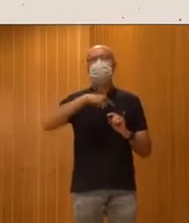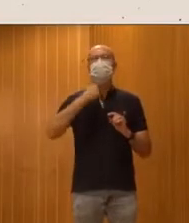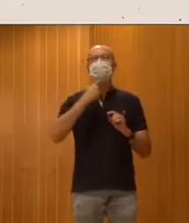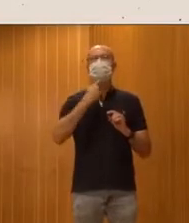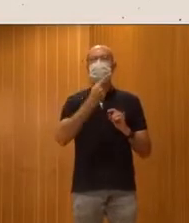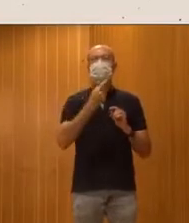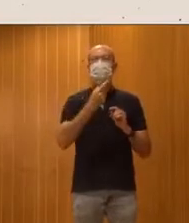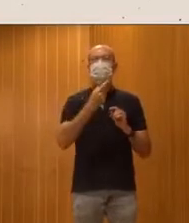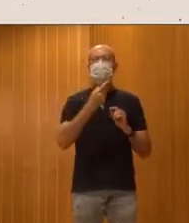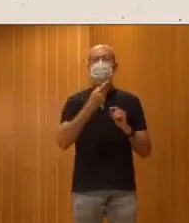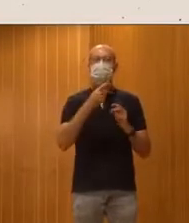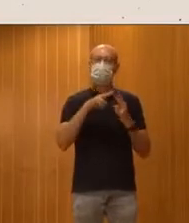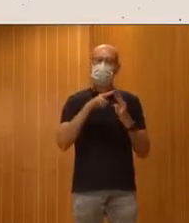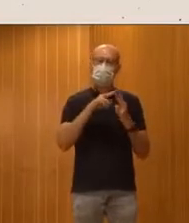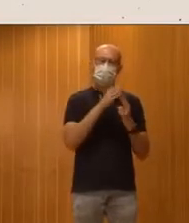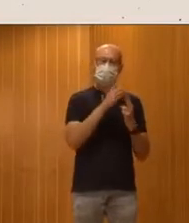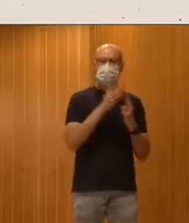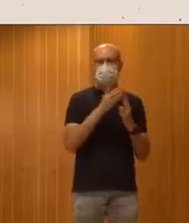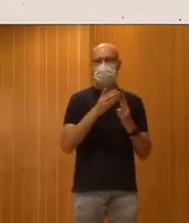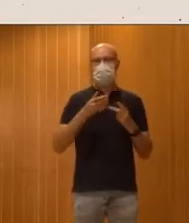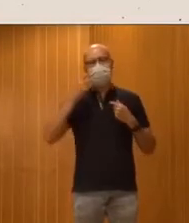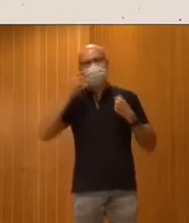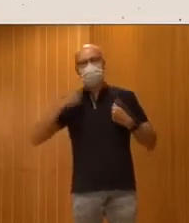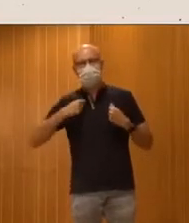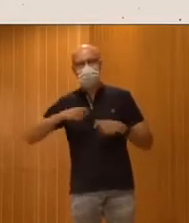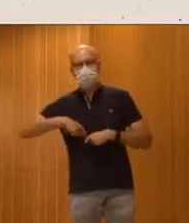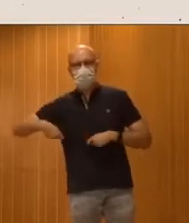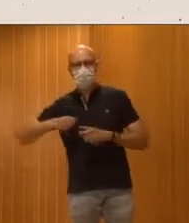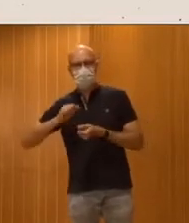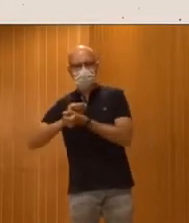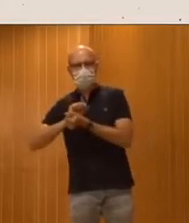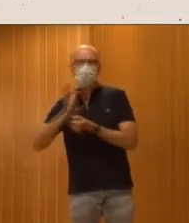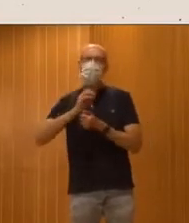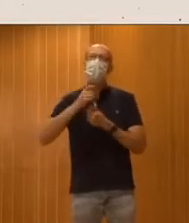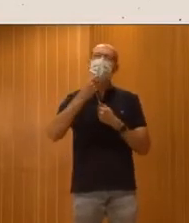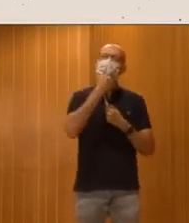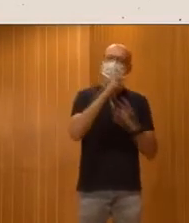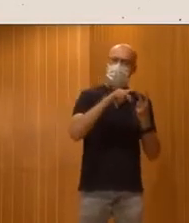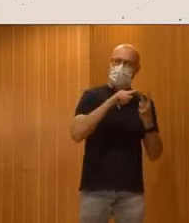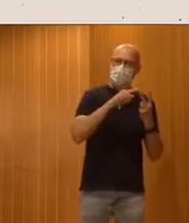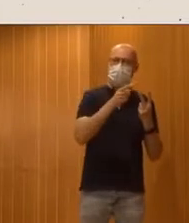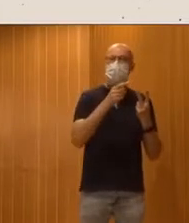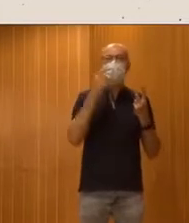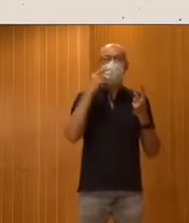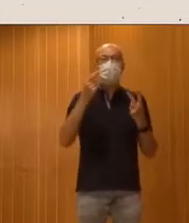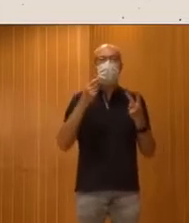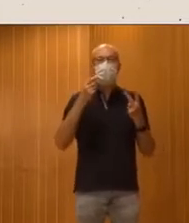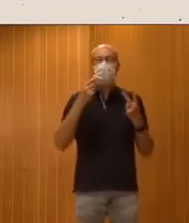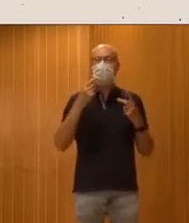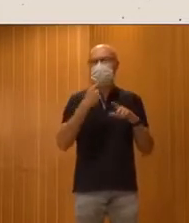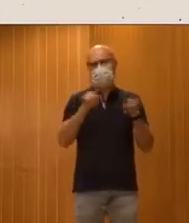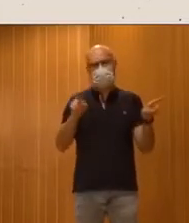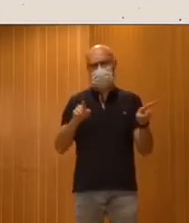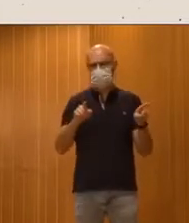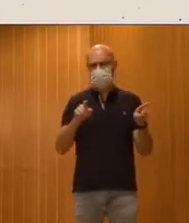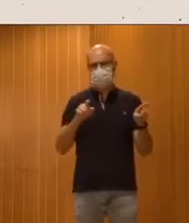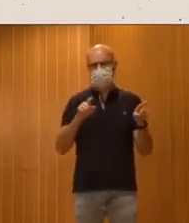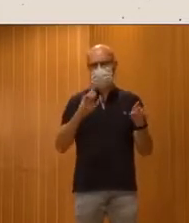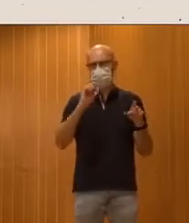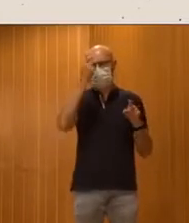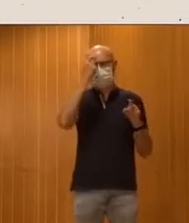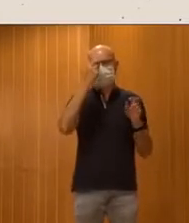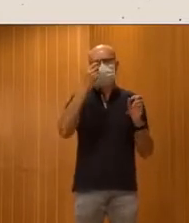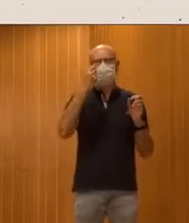decir sujeción física y química como si fuese más o menos lo mismo, pero estamos hablando de fenómenos de naturalezas completamente